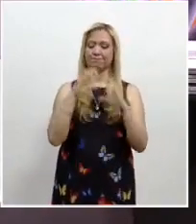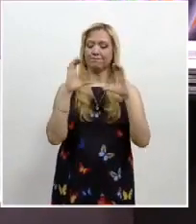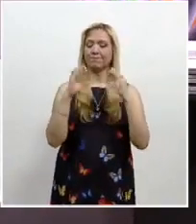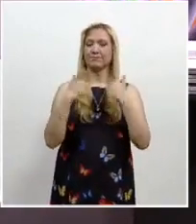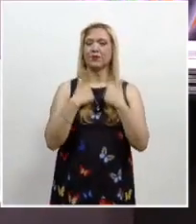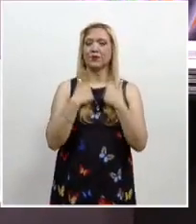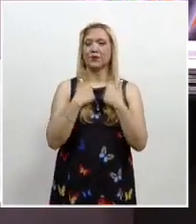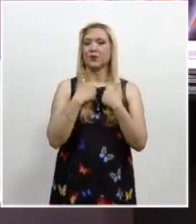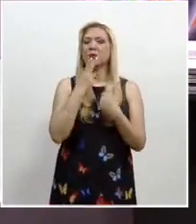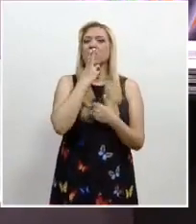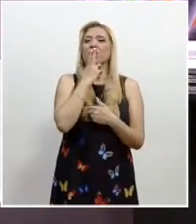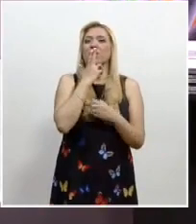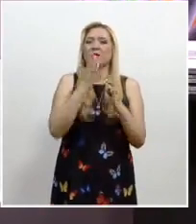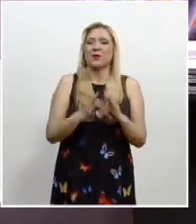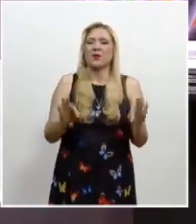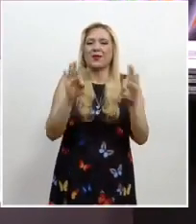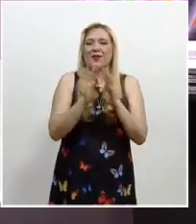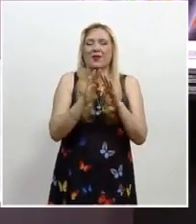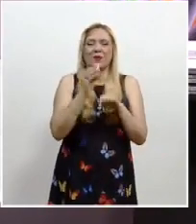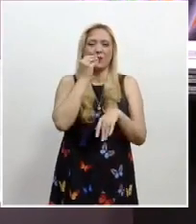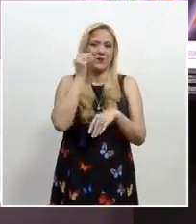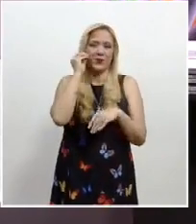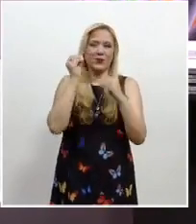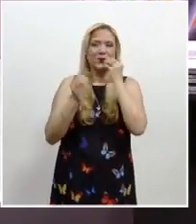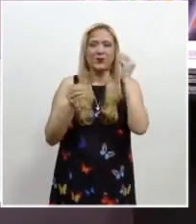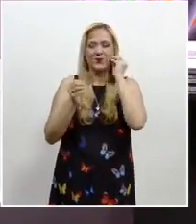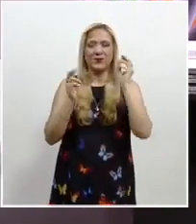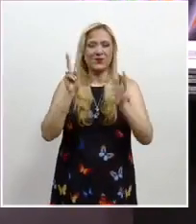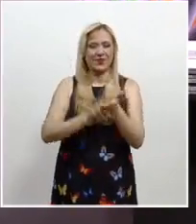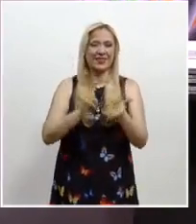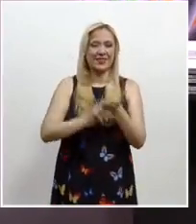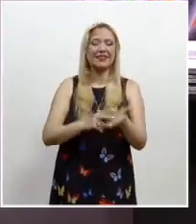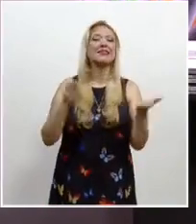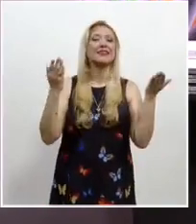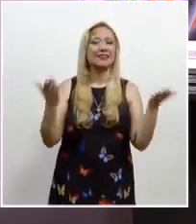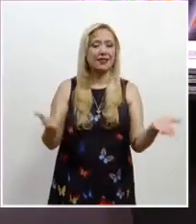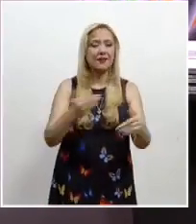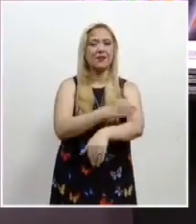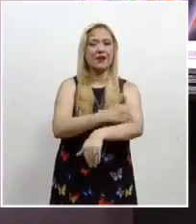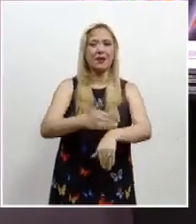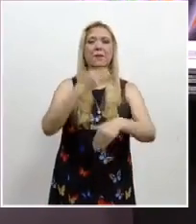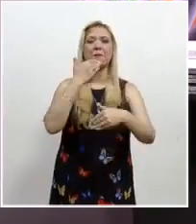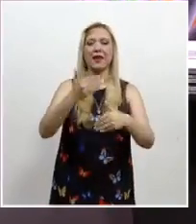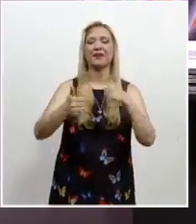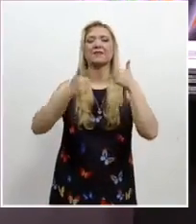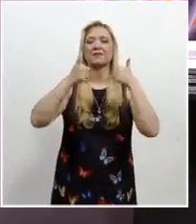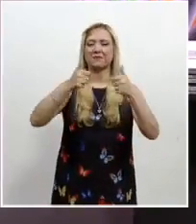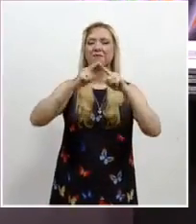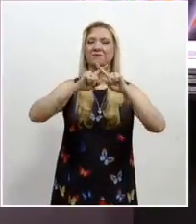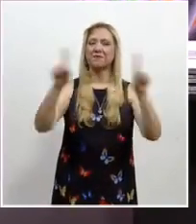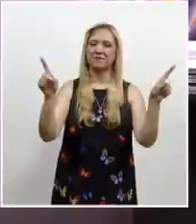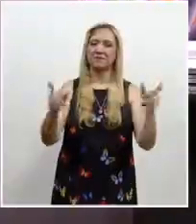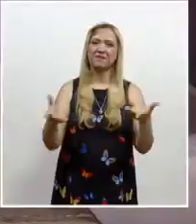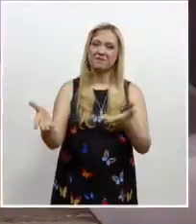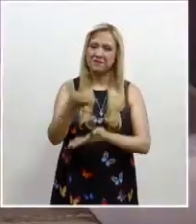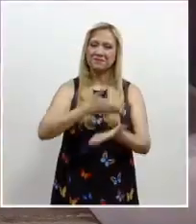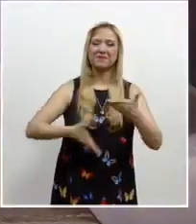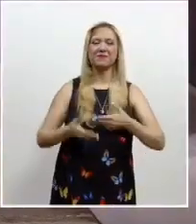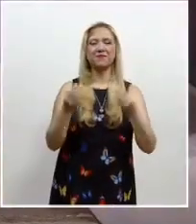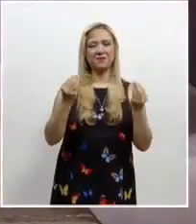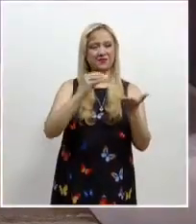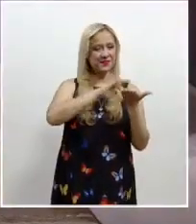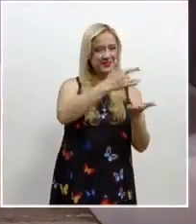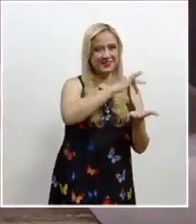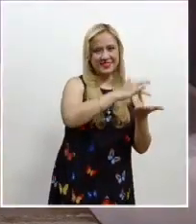y creo que eso es fundamental para que la familia, la sociedad empiece a funcionar de una forma diferente. Bien, pues muchísimas gracias,